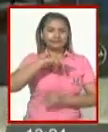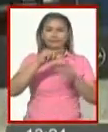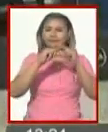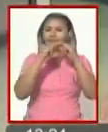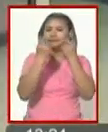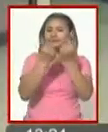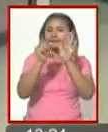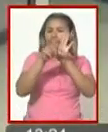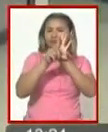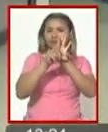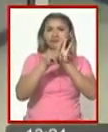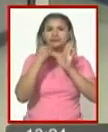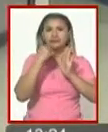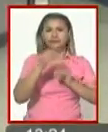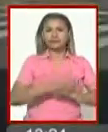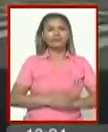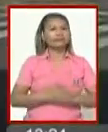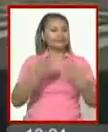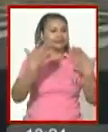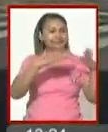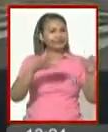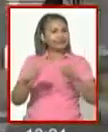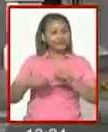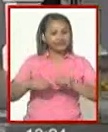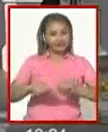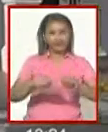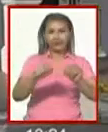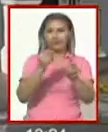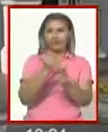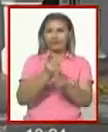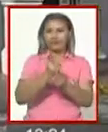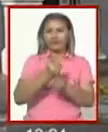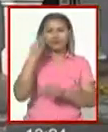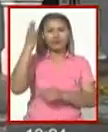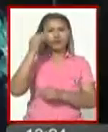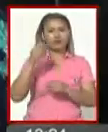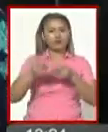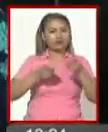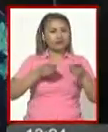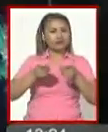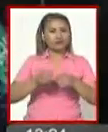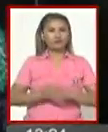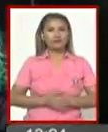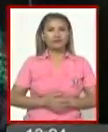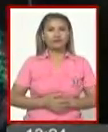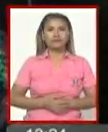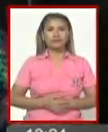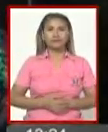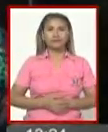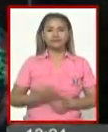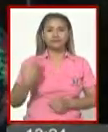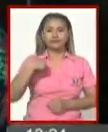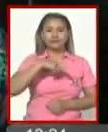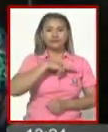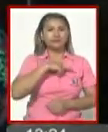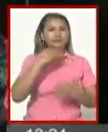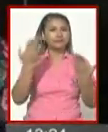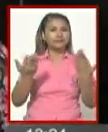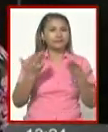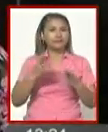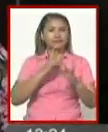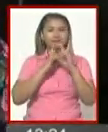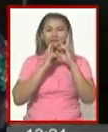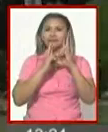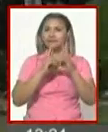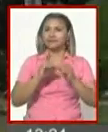órgano legislativo estamos haciendo el seguimiento como corresponde a la fiscalización. Miren, en este caso nosotros estamos en espera de